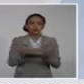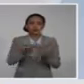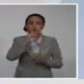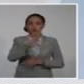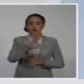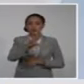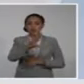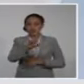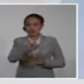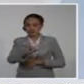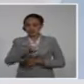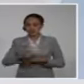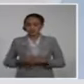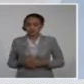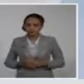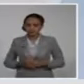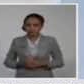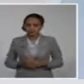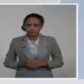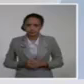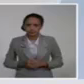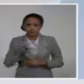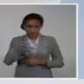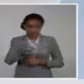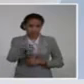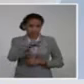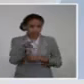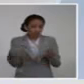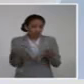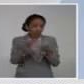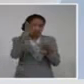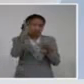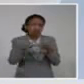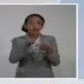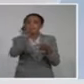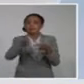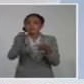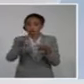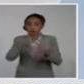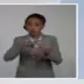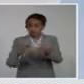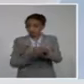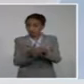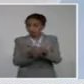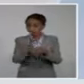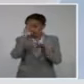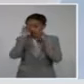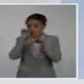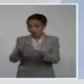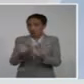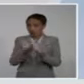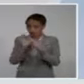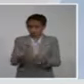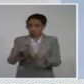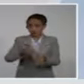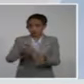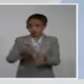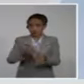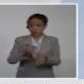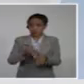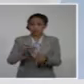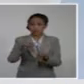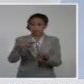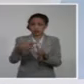4.826. Estamos hablando de los casos activos, confirmados, que se encuentran ingresados y que ya el día de